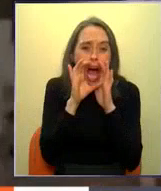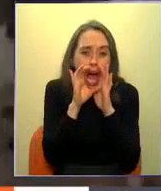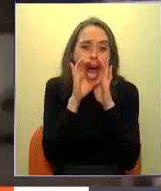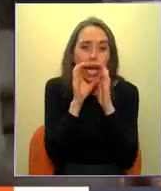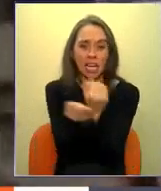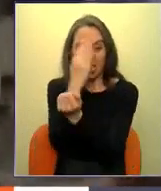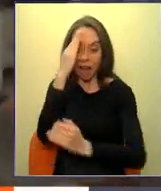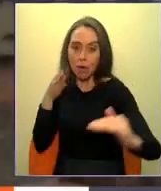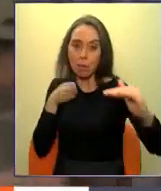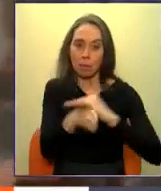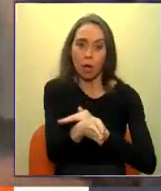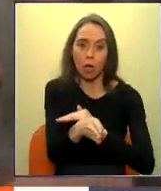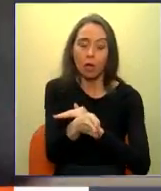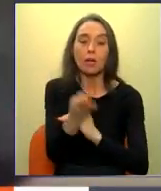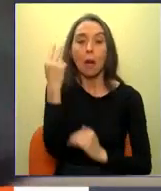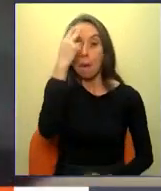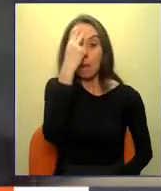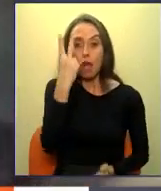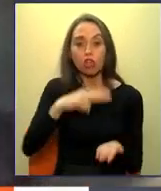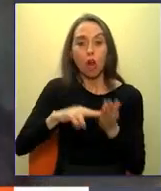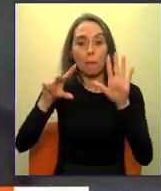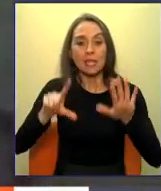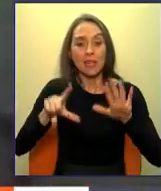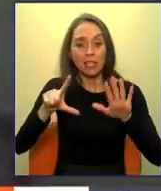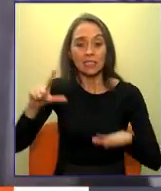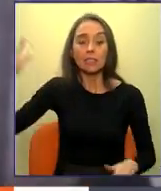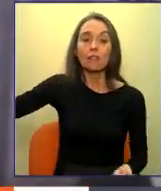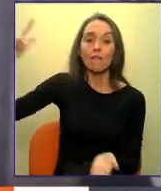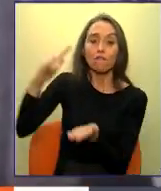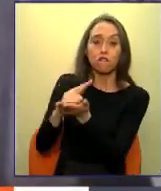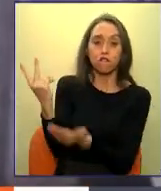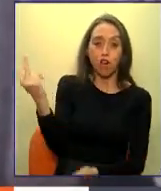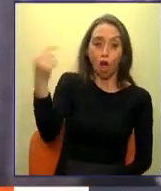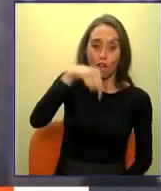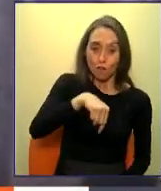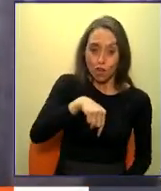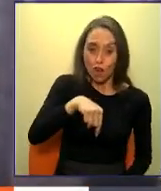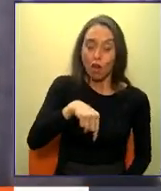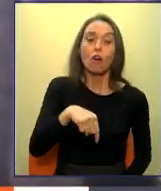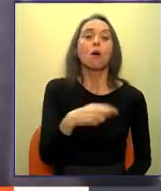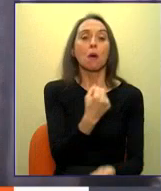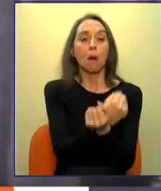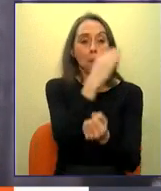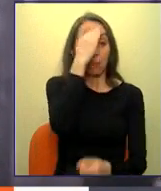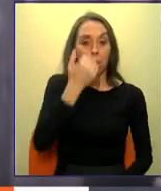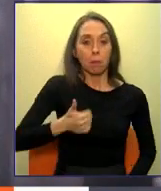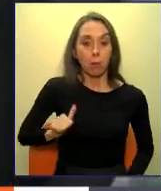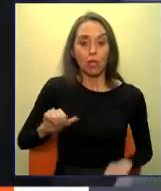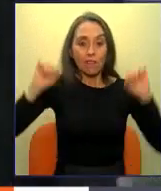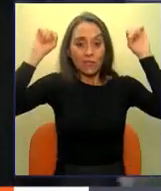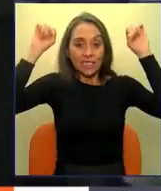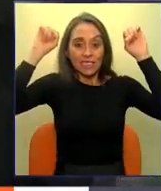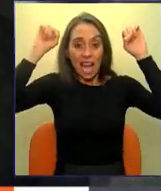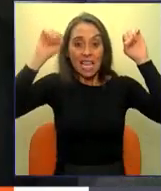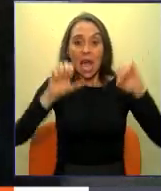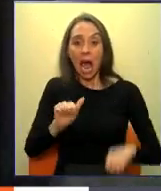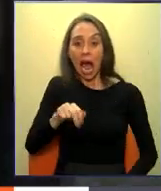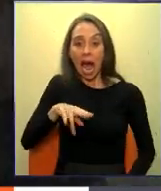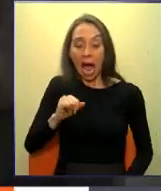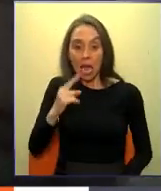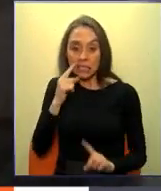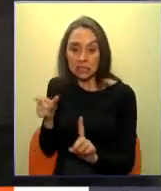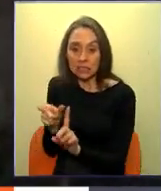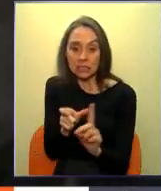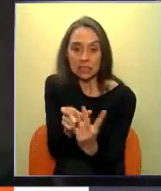Volvieron a Chile en marzo de 2017, pero ni las policías, ni la Fiscalía, ni la Agencia Nacional de Inteligencia les perdieron la pista.